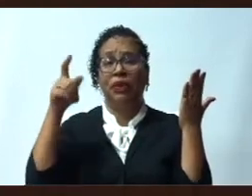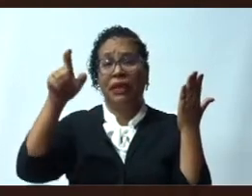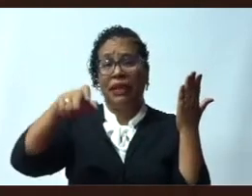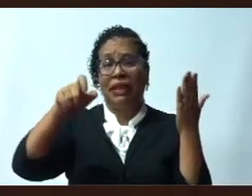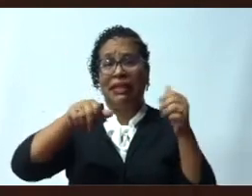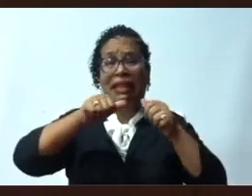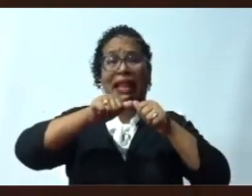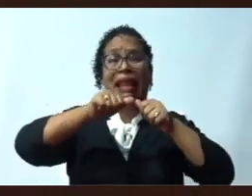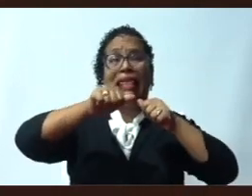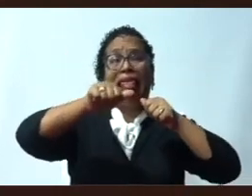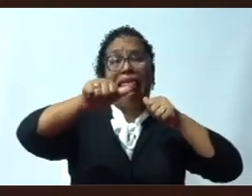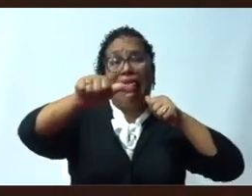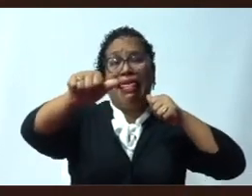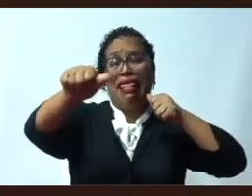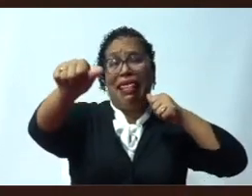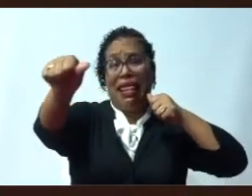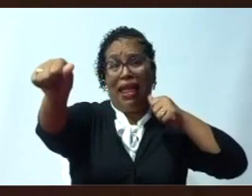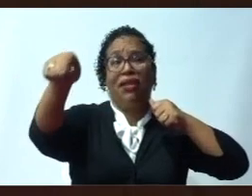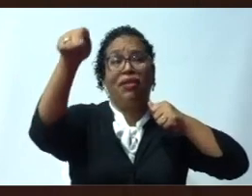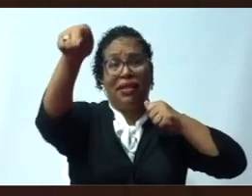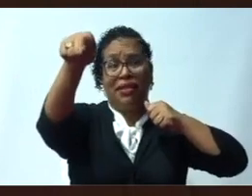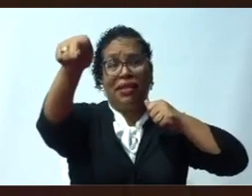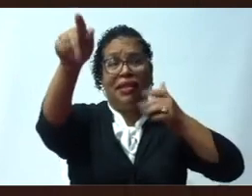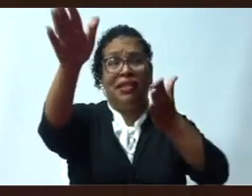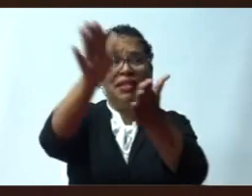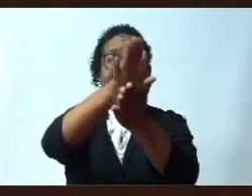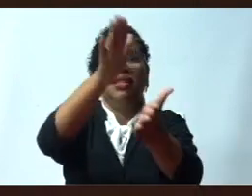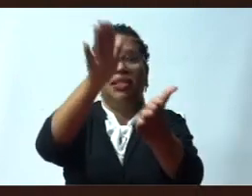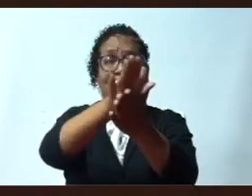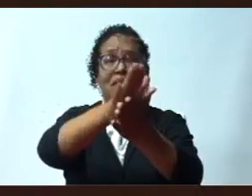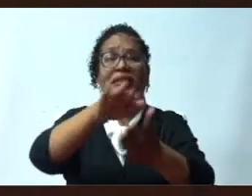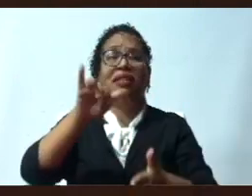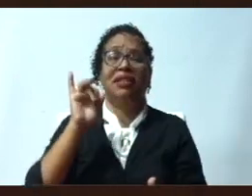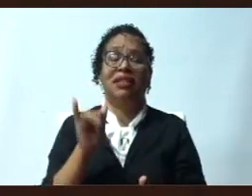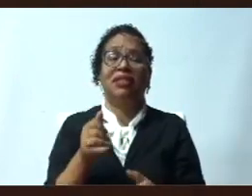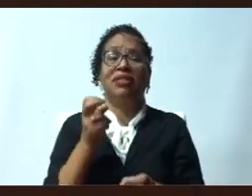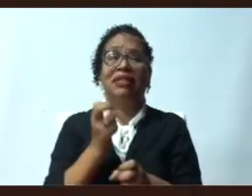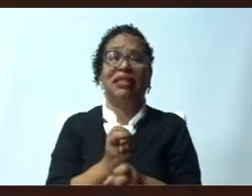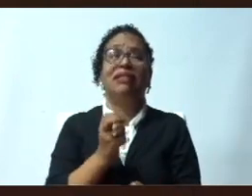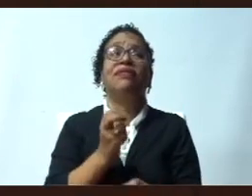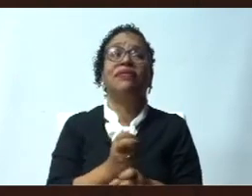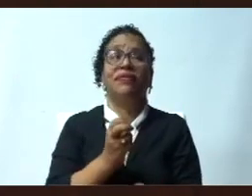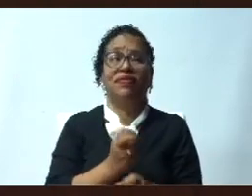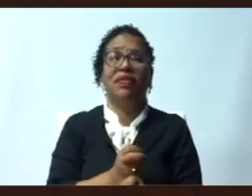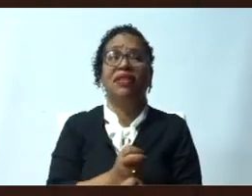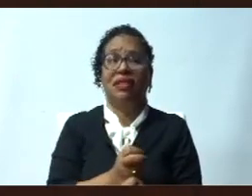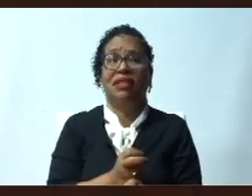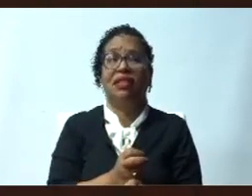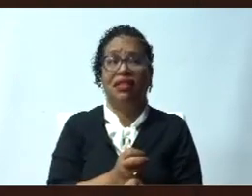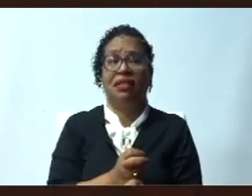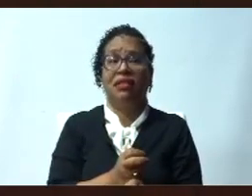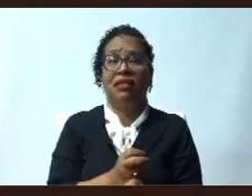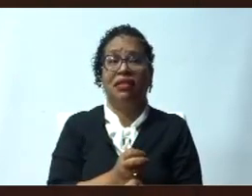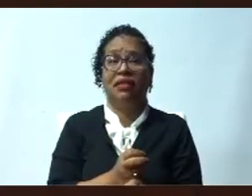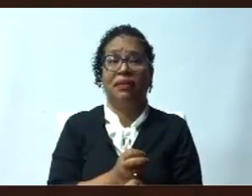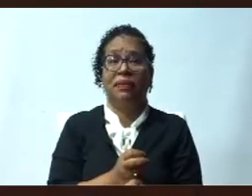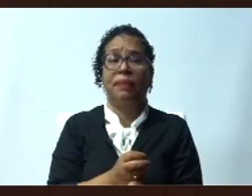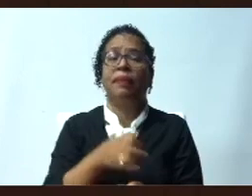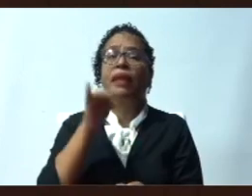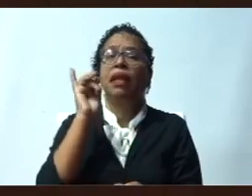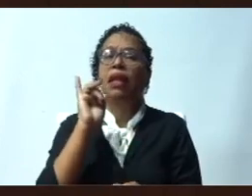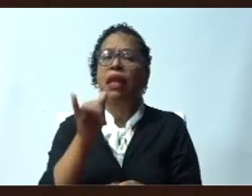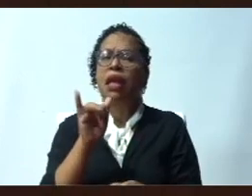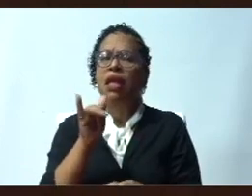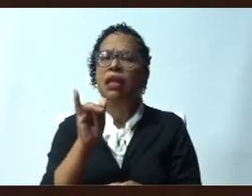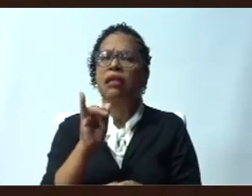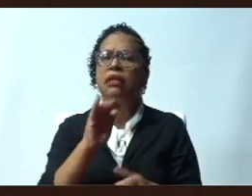muchos es muy difícil. Esta obra de esta escuela no fue incluida en las